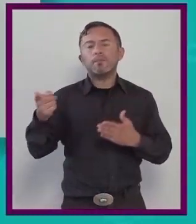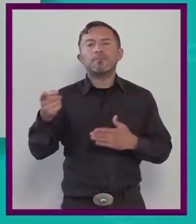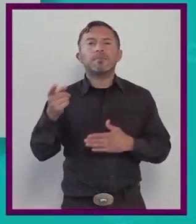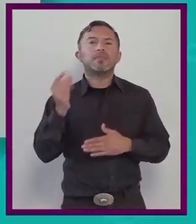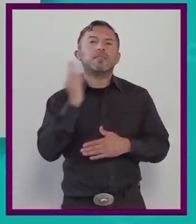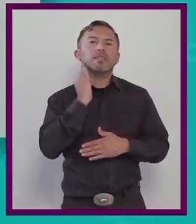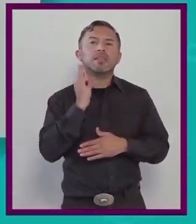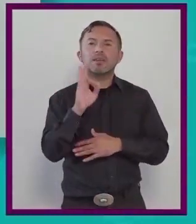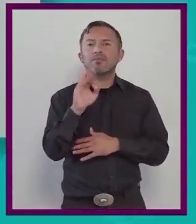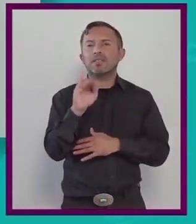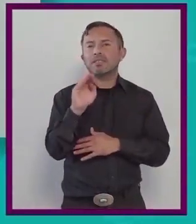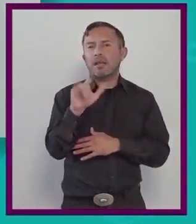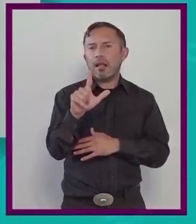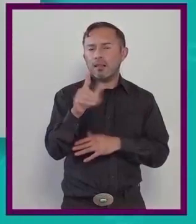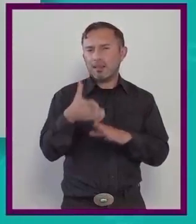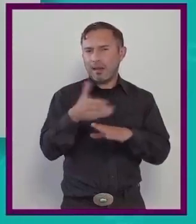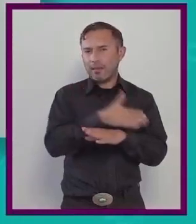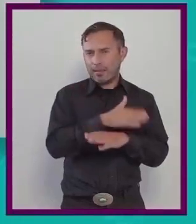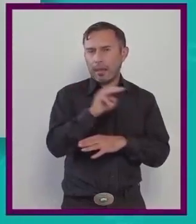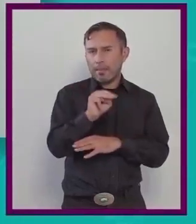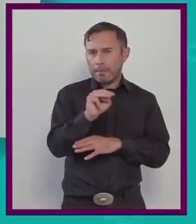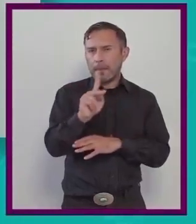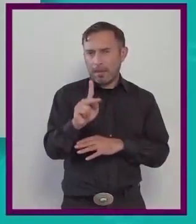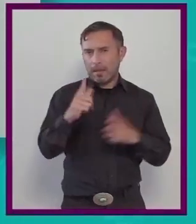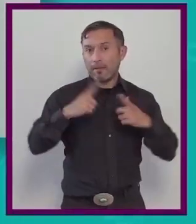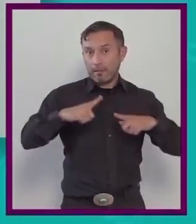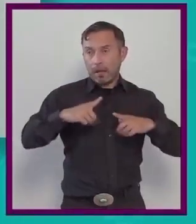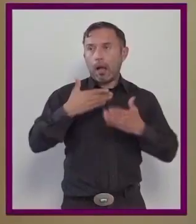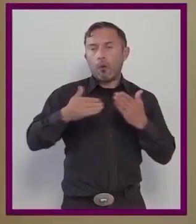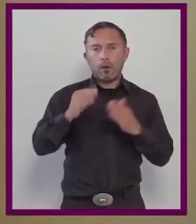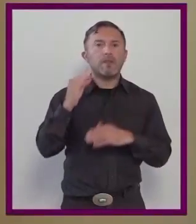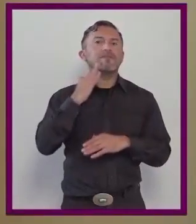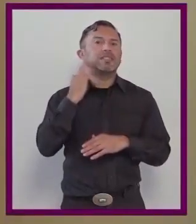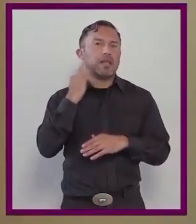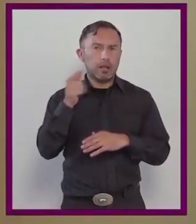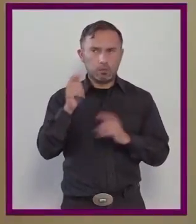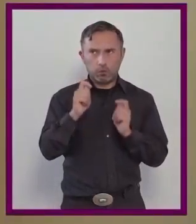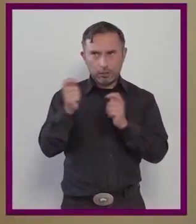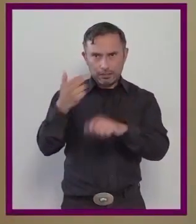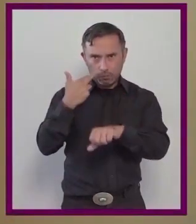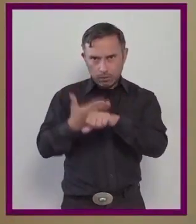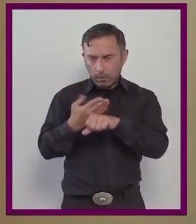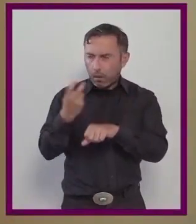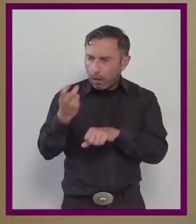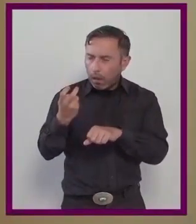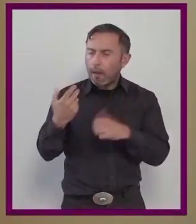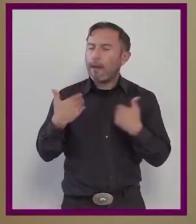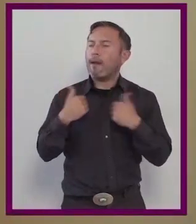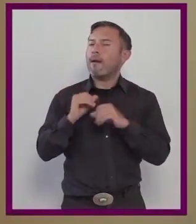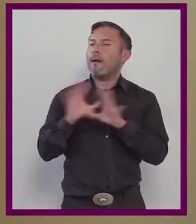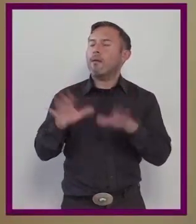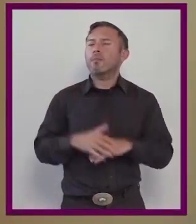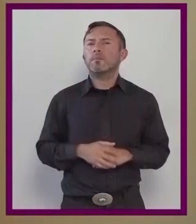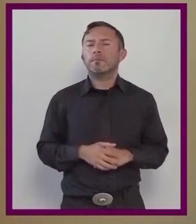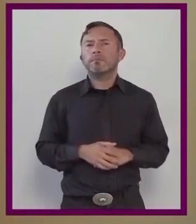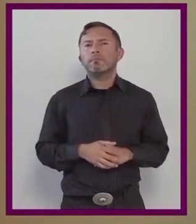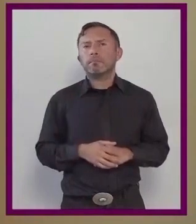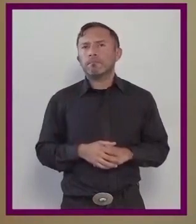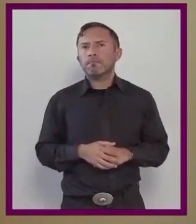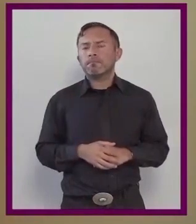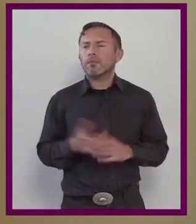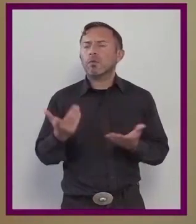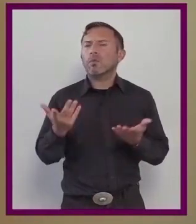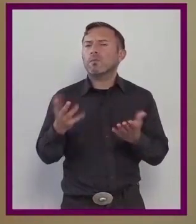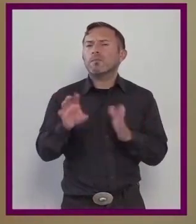es actualmente el fiscal, antes Ministerio Público. Ah, ok. Esa será la diferencia. ¿Y